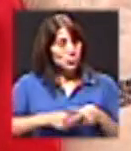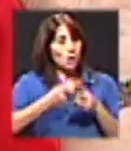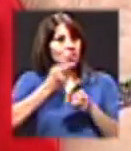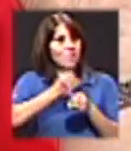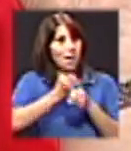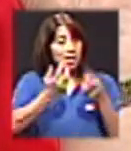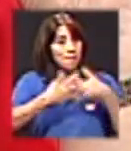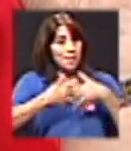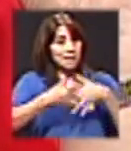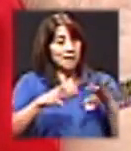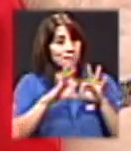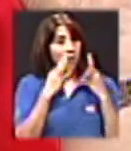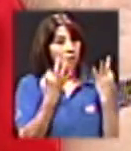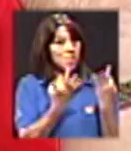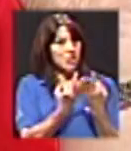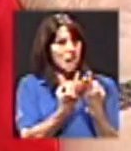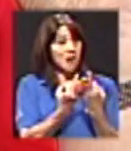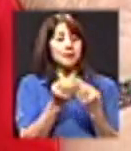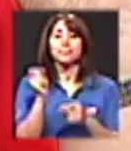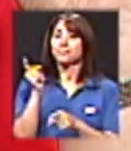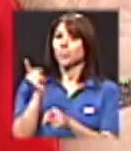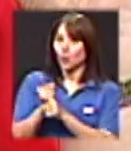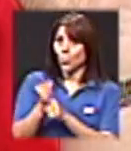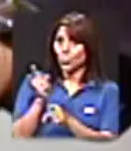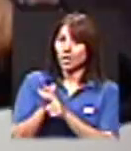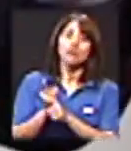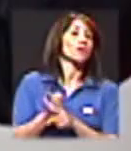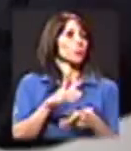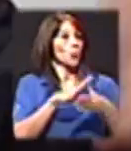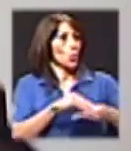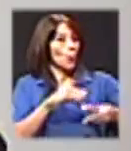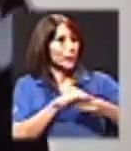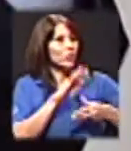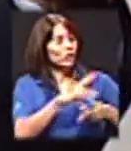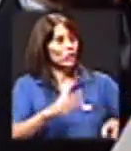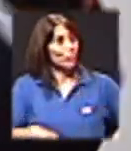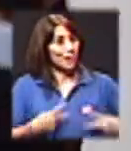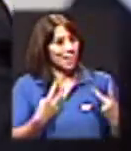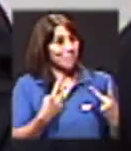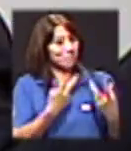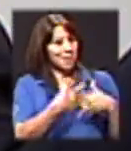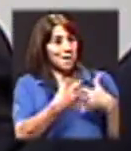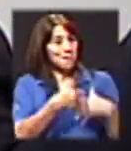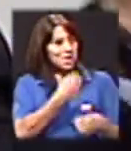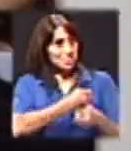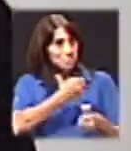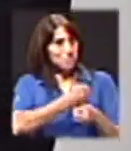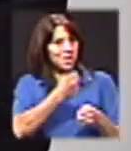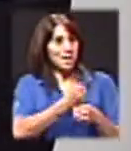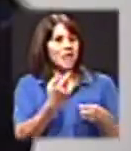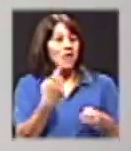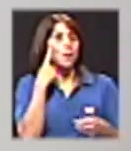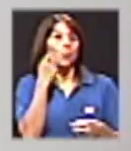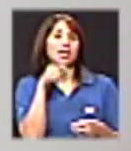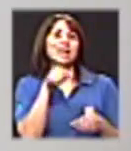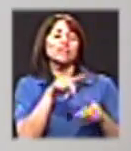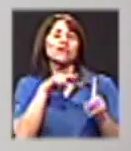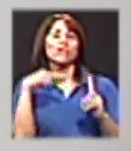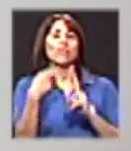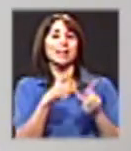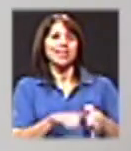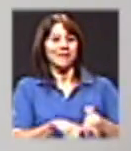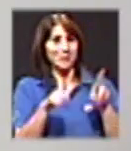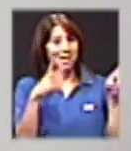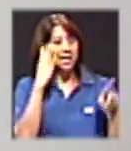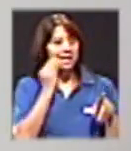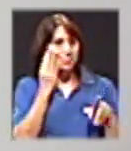un poquito de su vida en la empresa, porque me parece que esa es otra dimensión y otro tipo de experiencia,